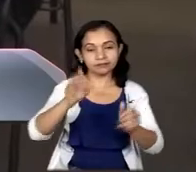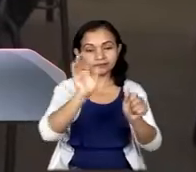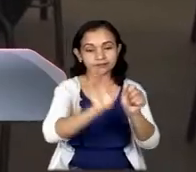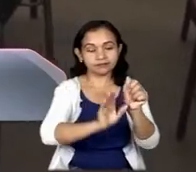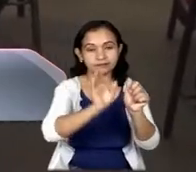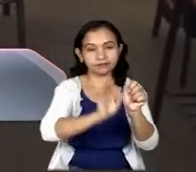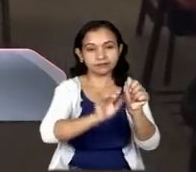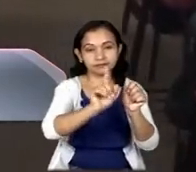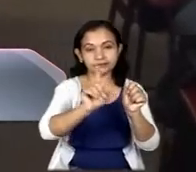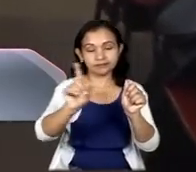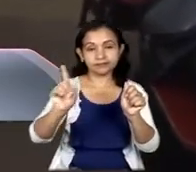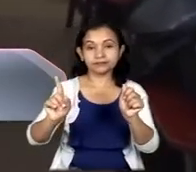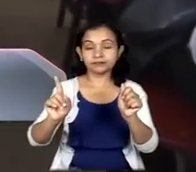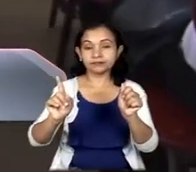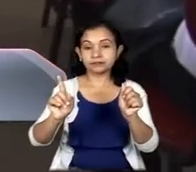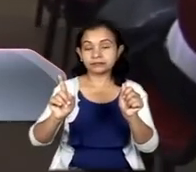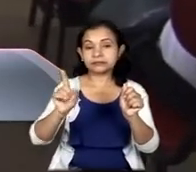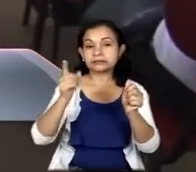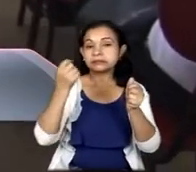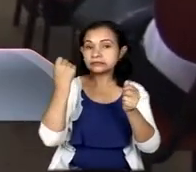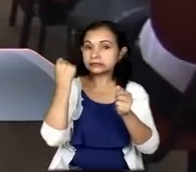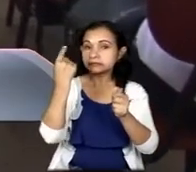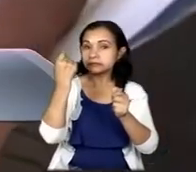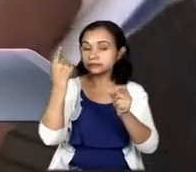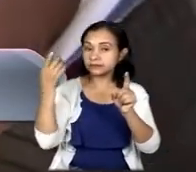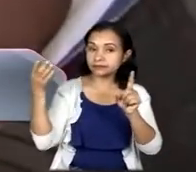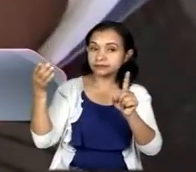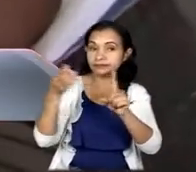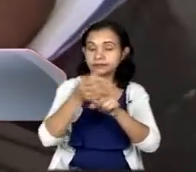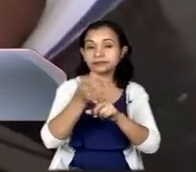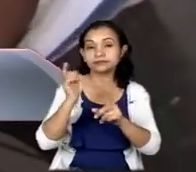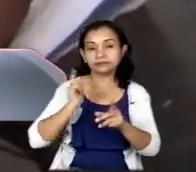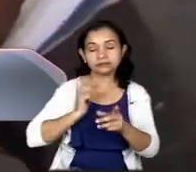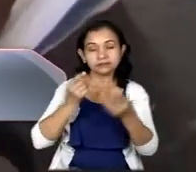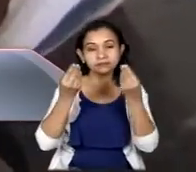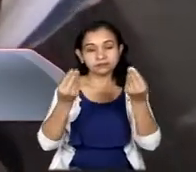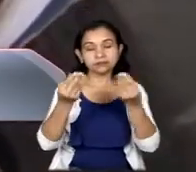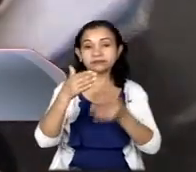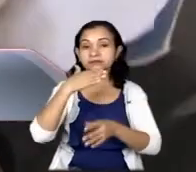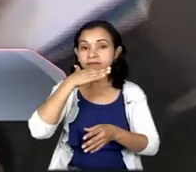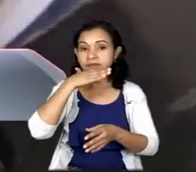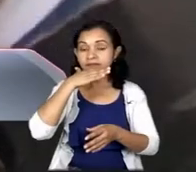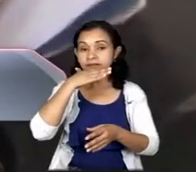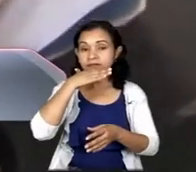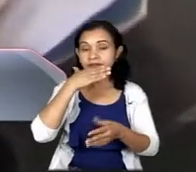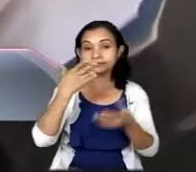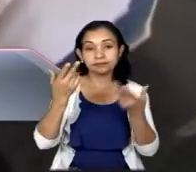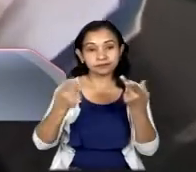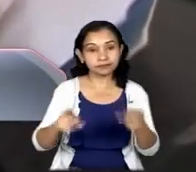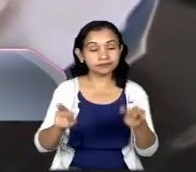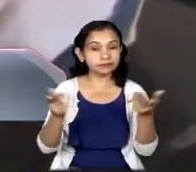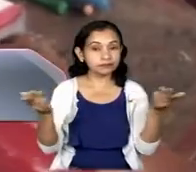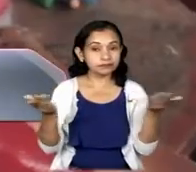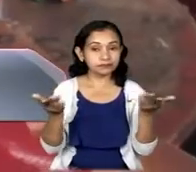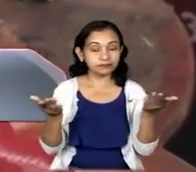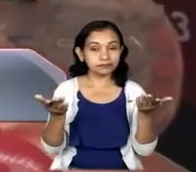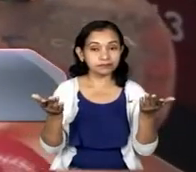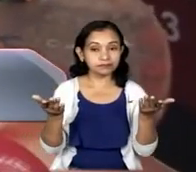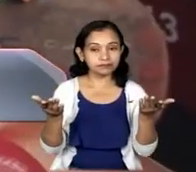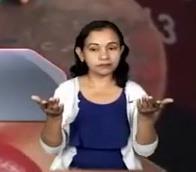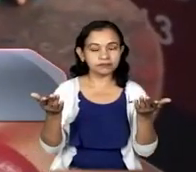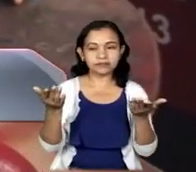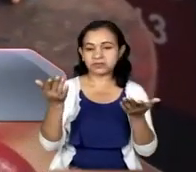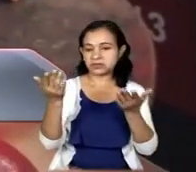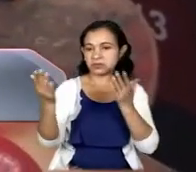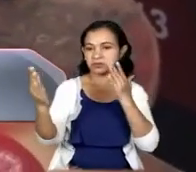una de las cosas que todavía no hemos alcanzado, porque tenemos bastantes dificultades todavía, pero ni